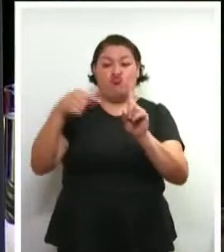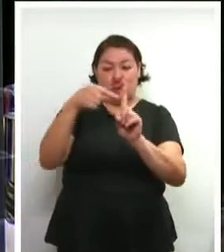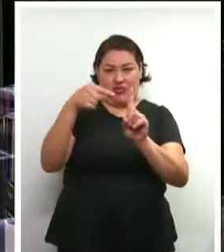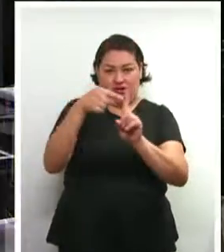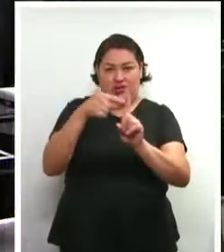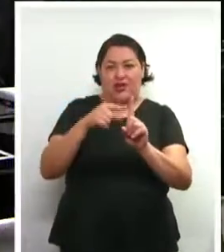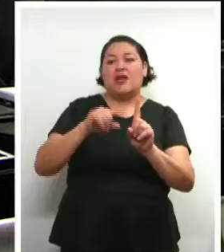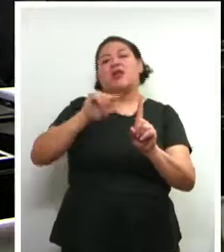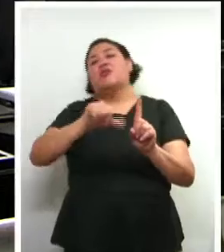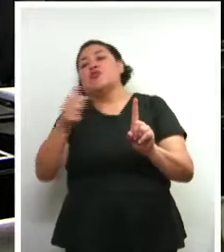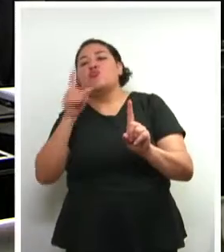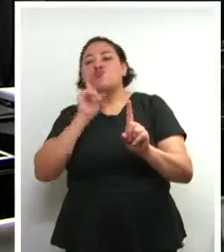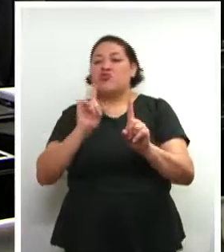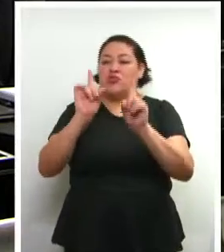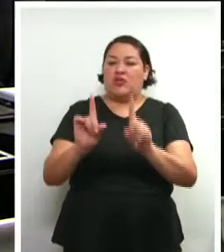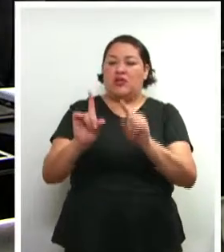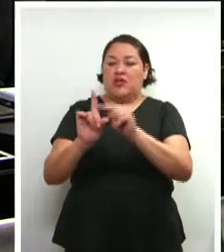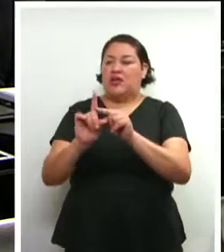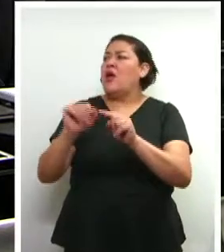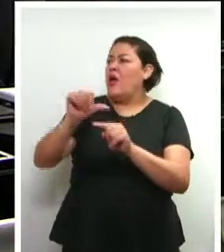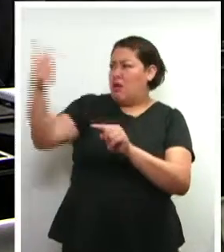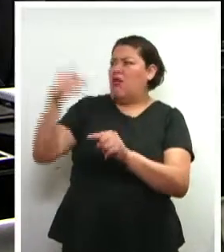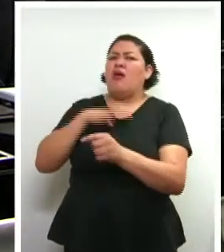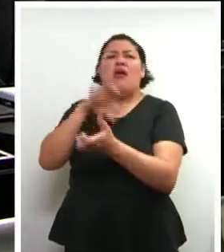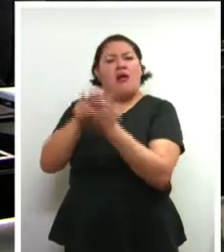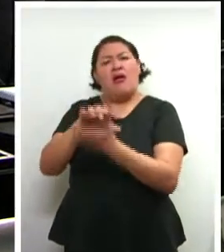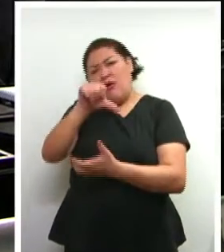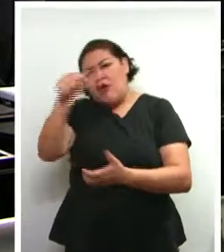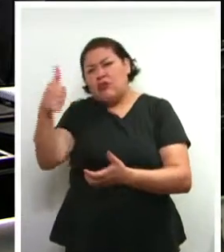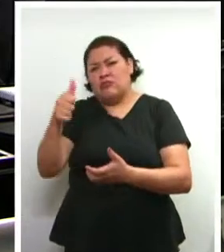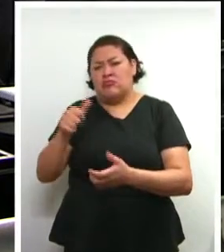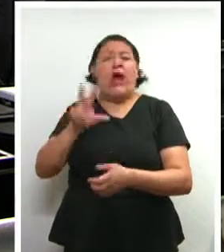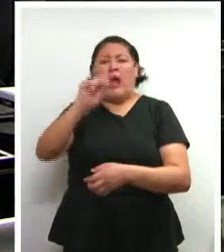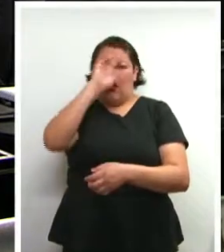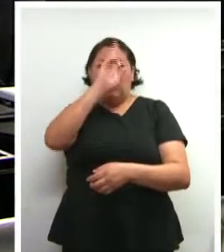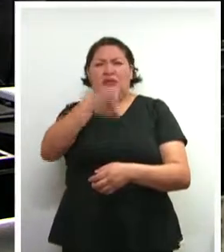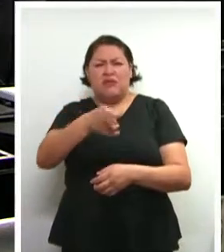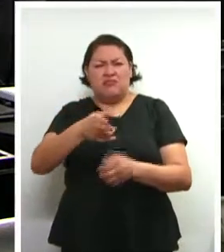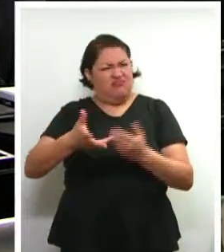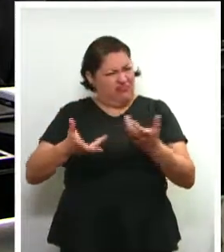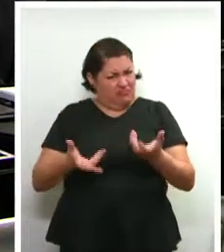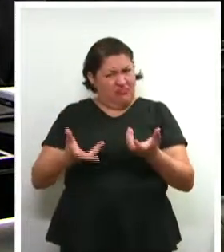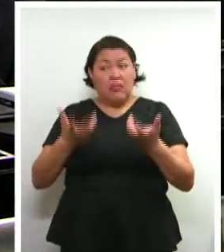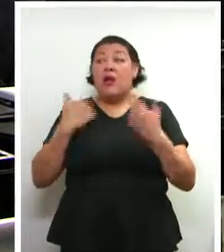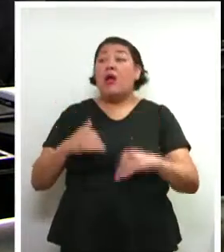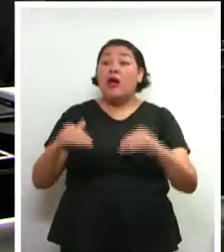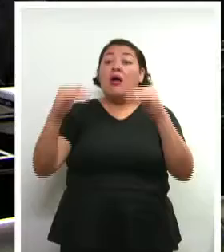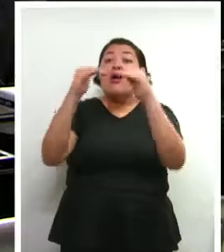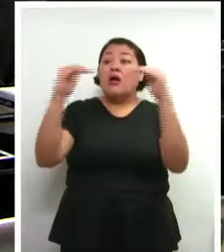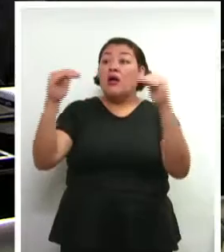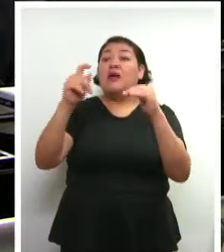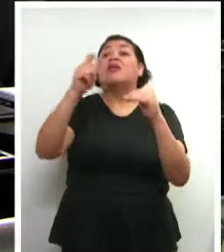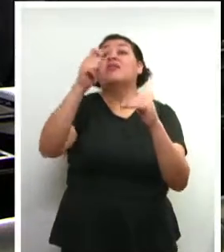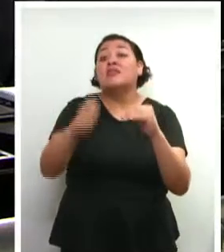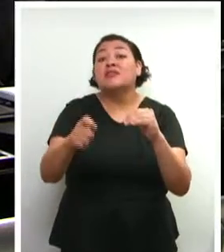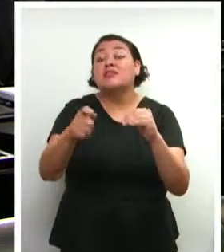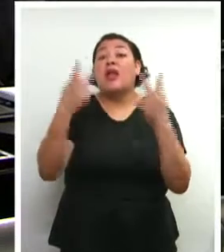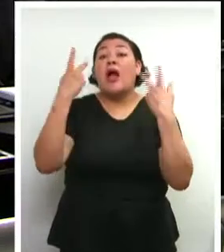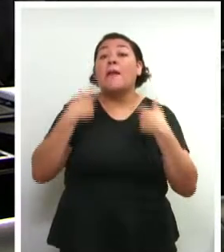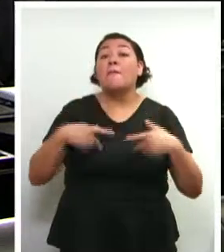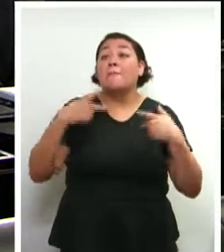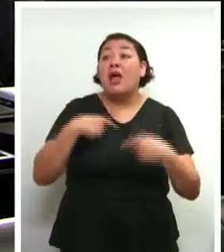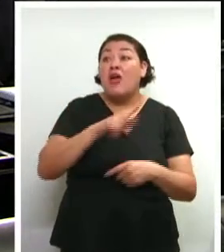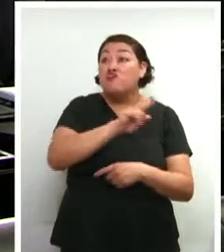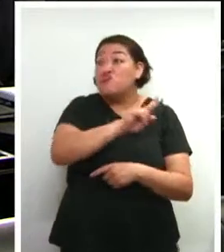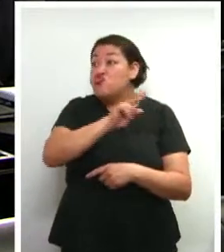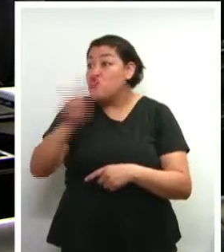ella o ambos ya están casados. El derecho a la igualdad no significa colocar a todas las personas en todos